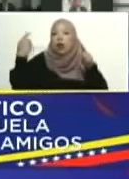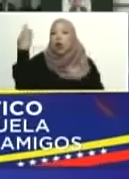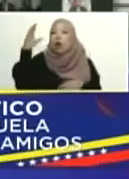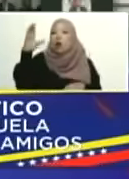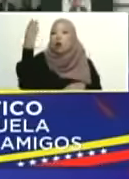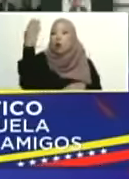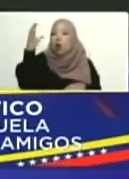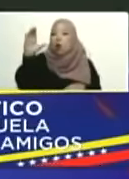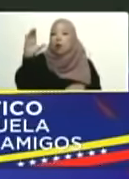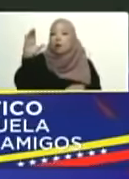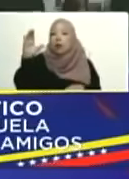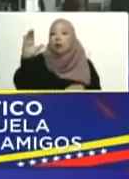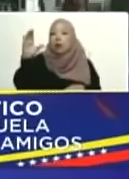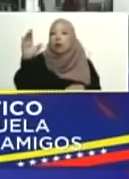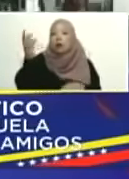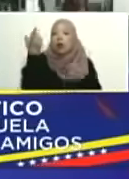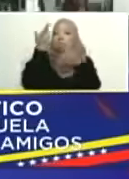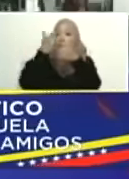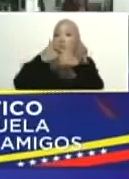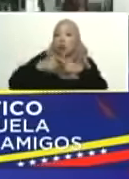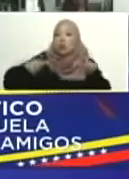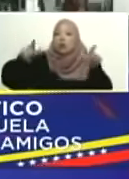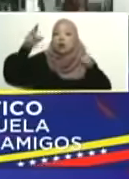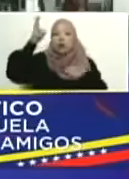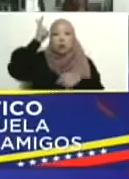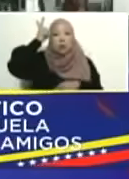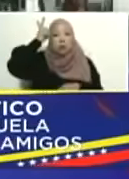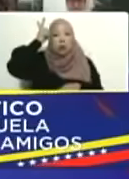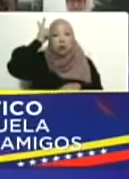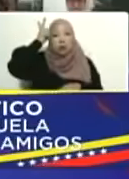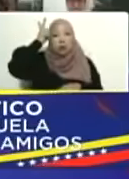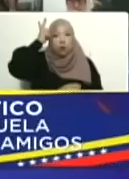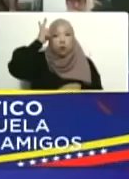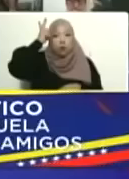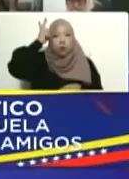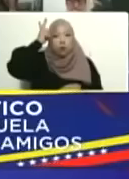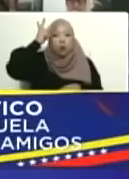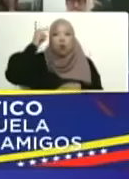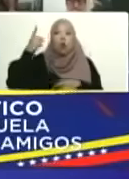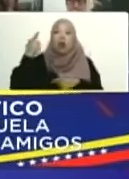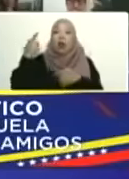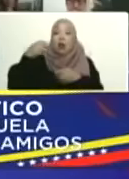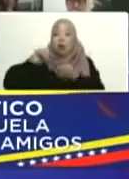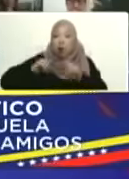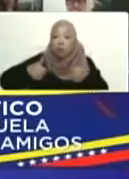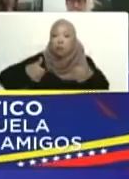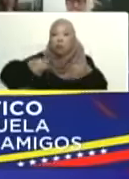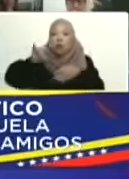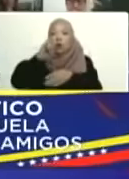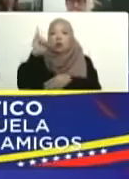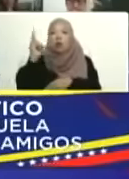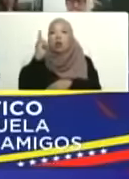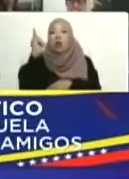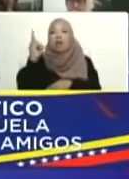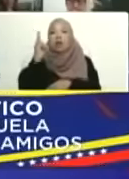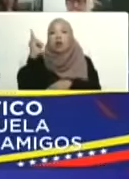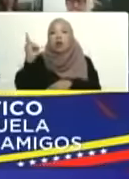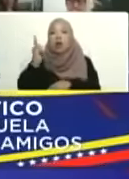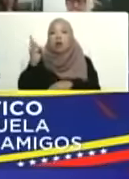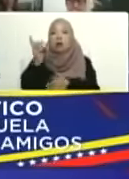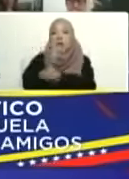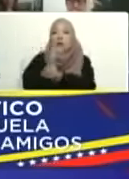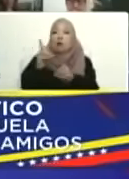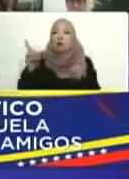Colombia, de la liberación del Perú, de la fundación de Bolivia y el